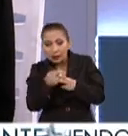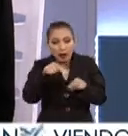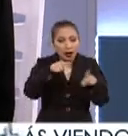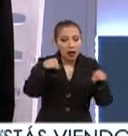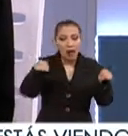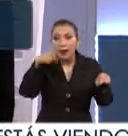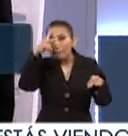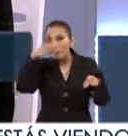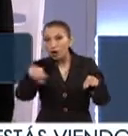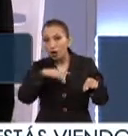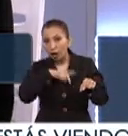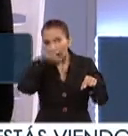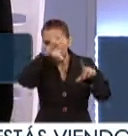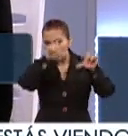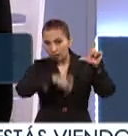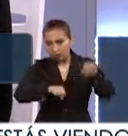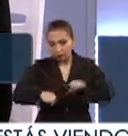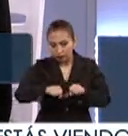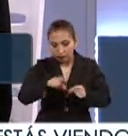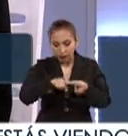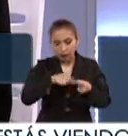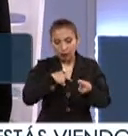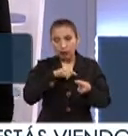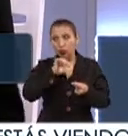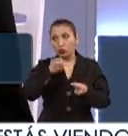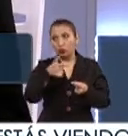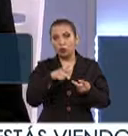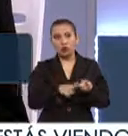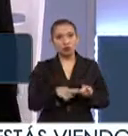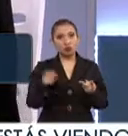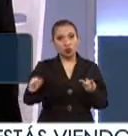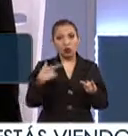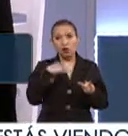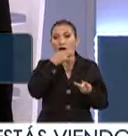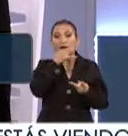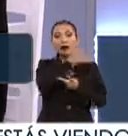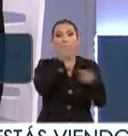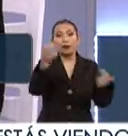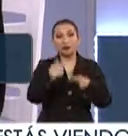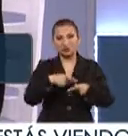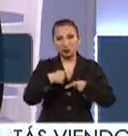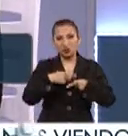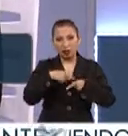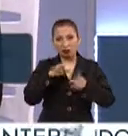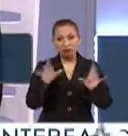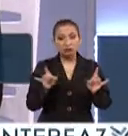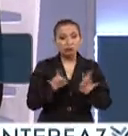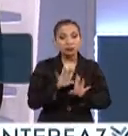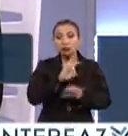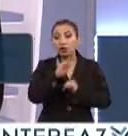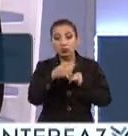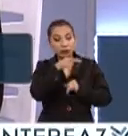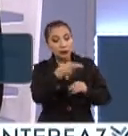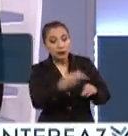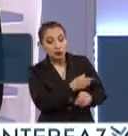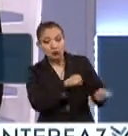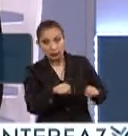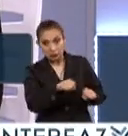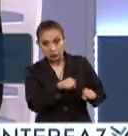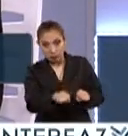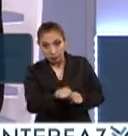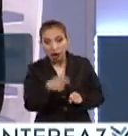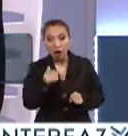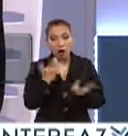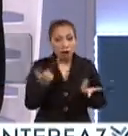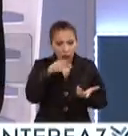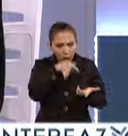el territorio nacional. Tiene también el informar a la población sobre todos estos sismos, dar